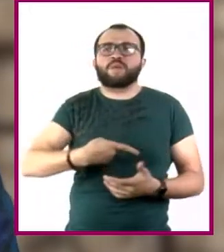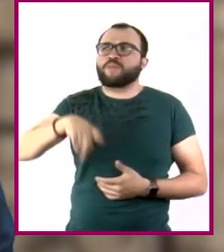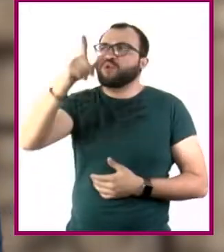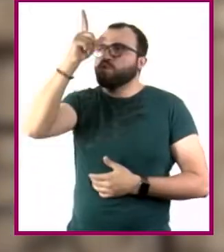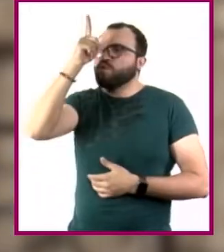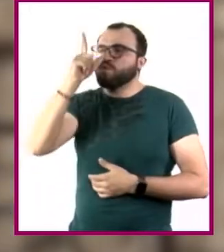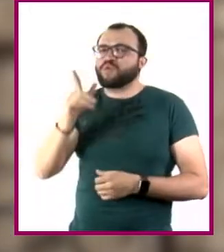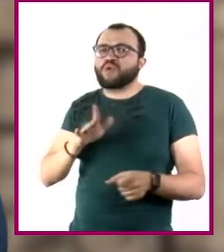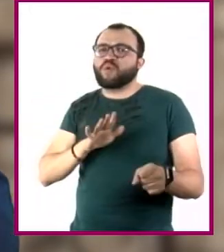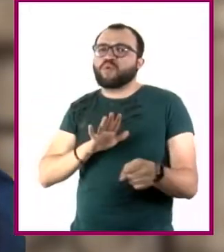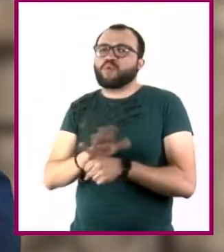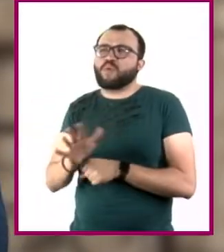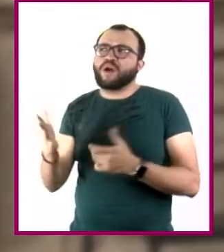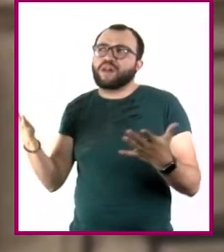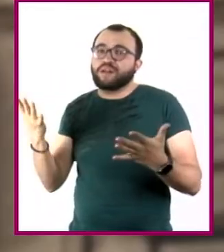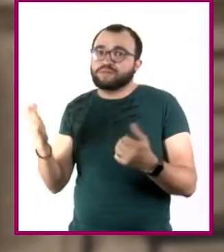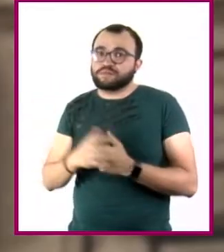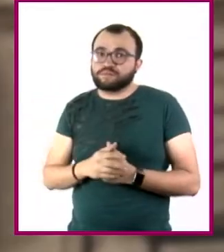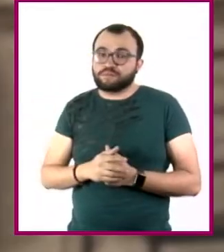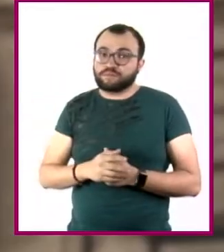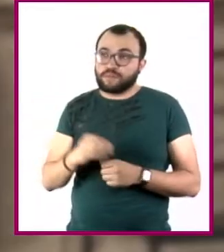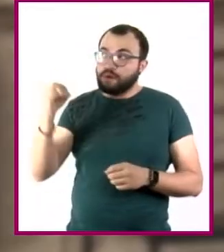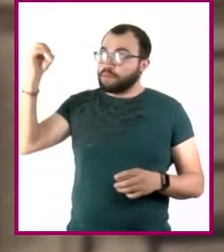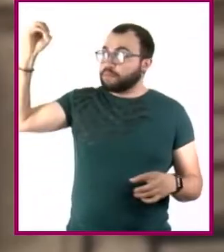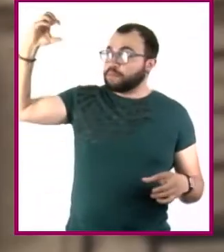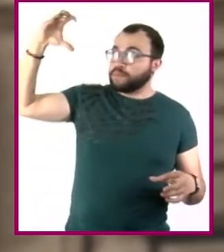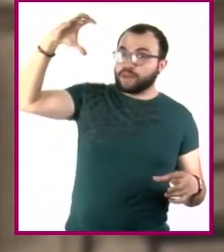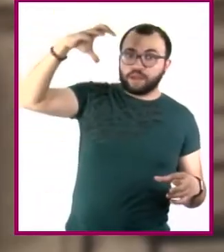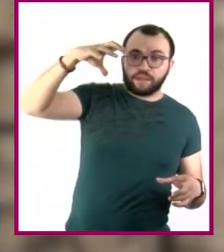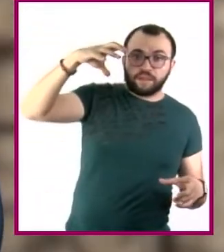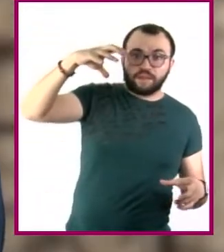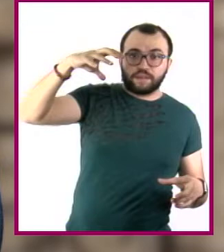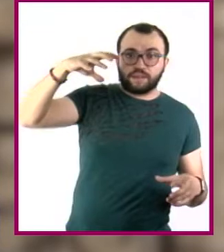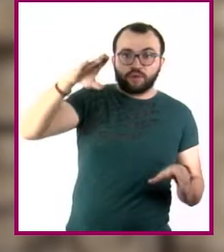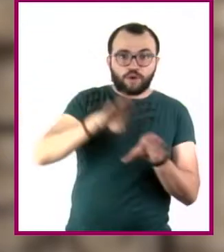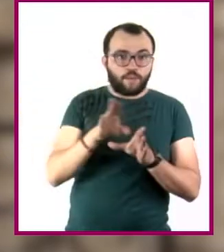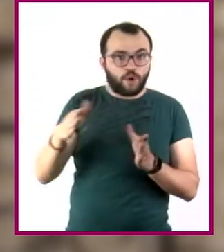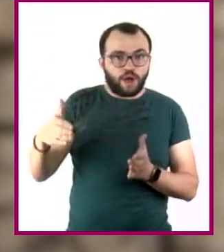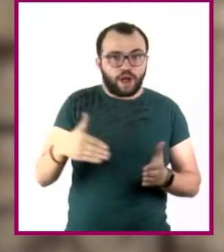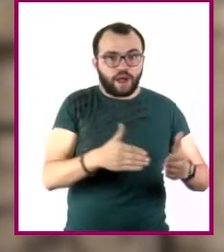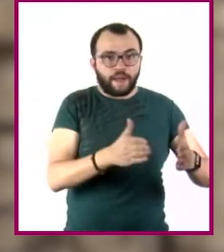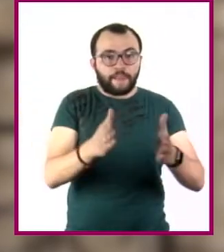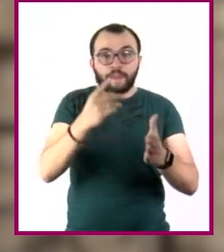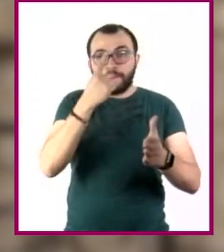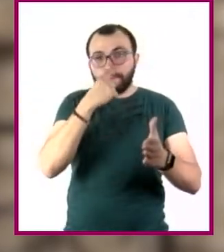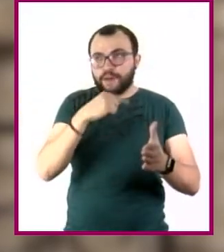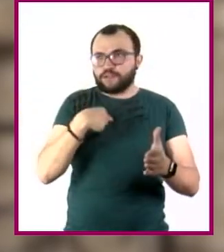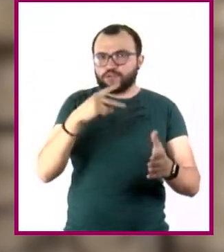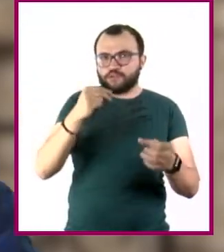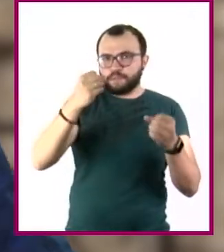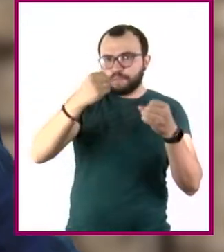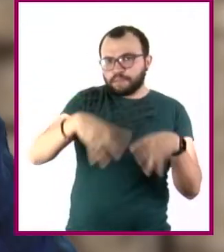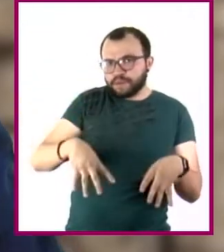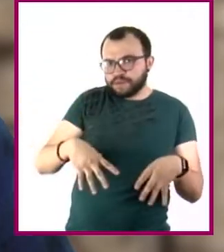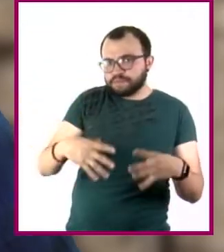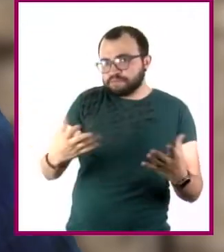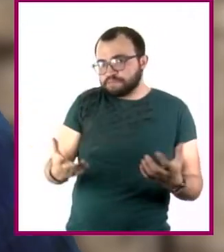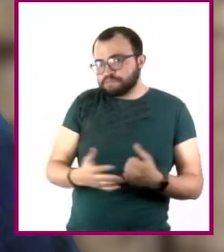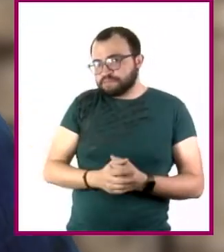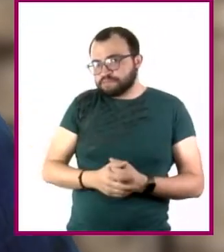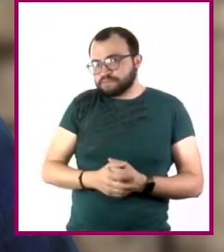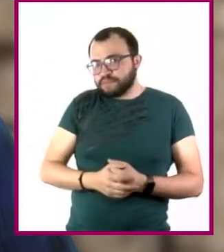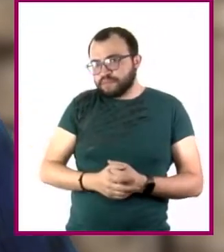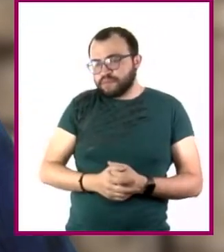luna? ¿Iluminar los caminos en las noches de luna llena para que no nos perdamos en el monte? ¿Alterar